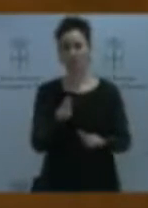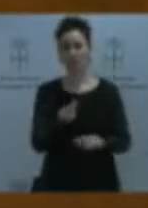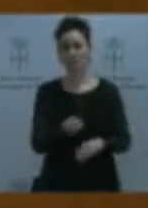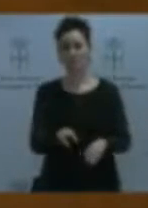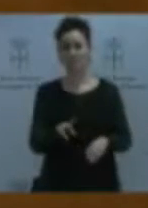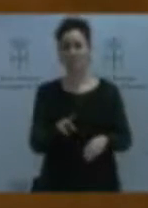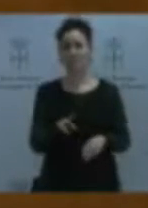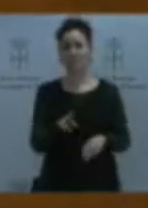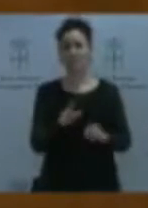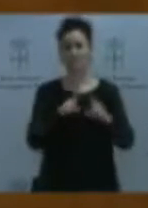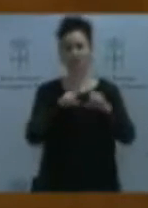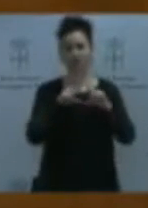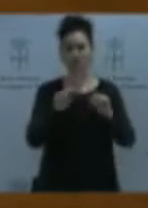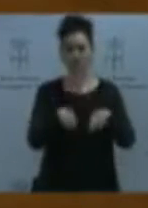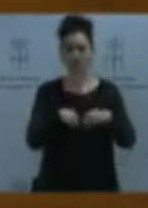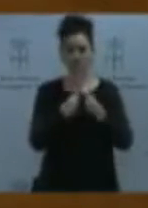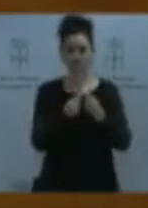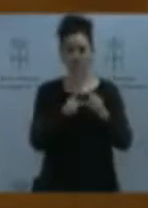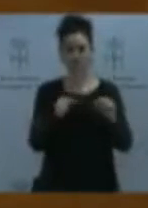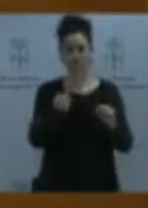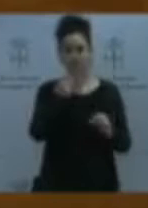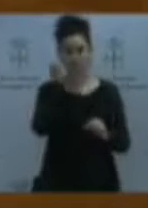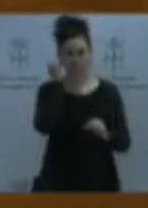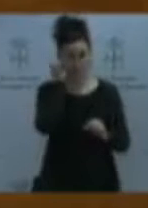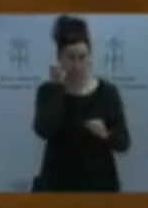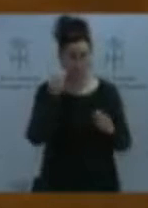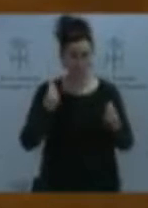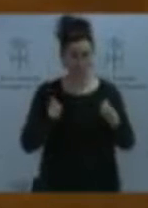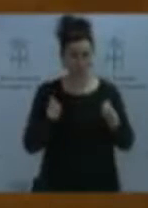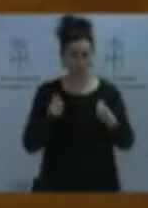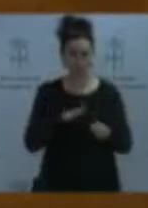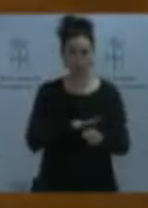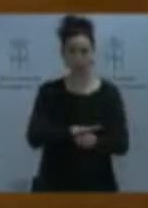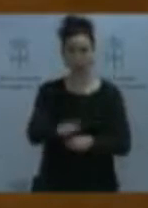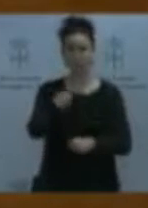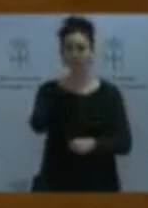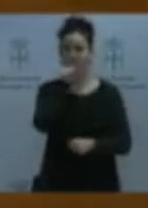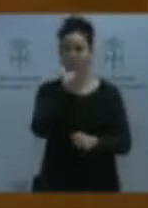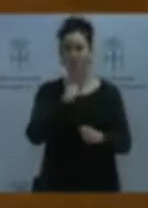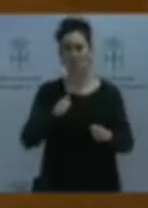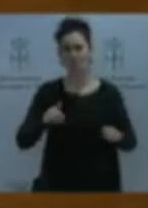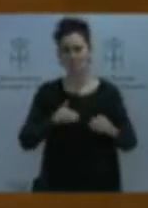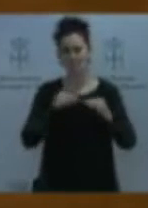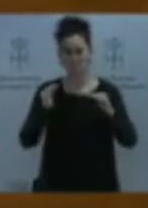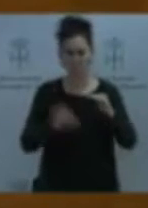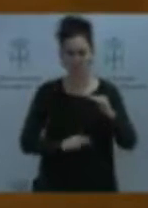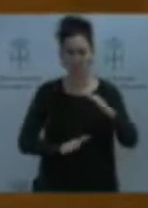asturianas en materia de agua sean menores y frenemos el consumo o contengamos el